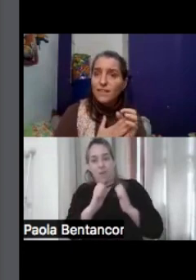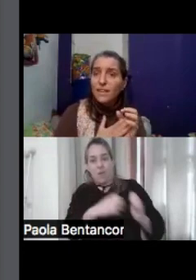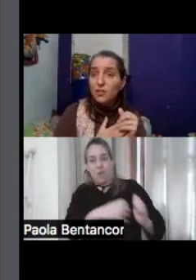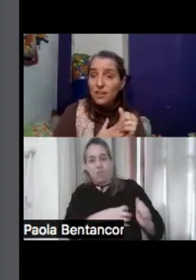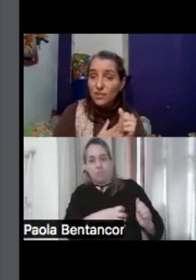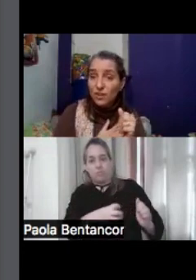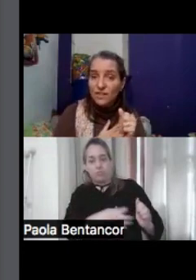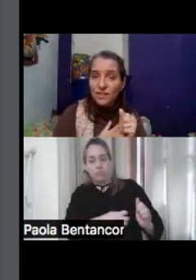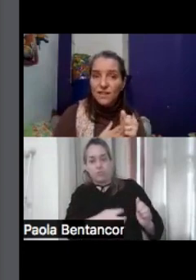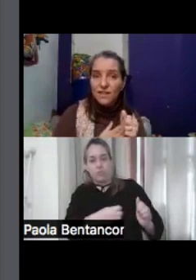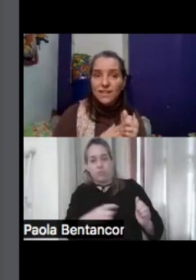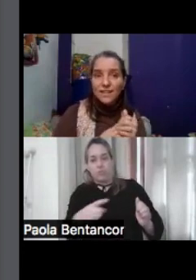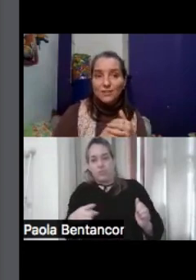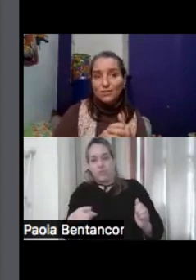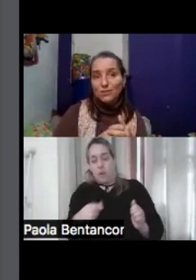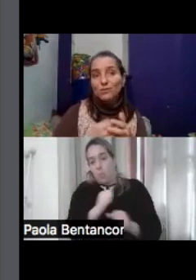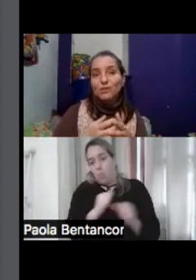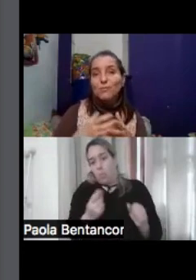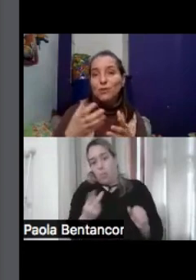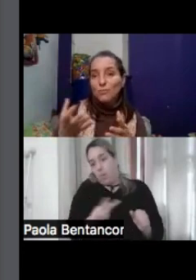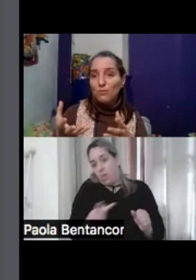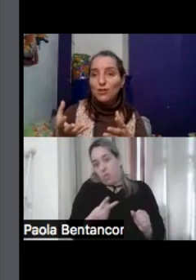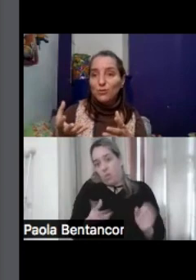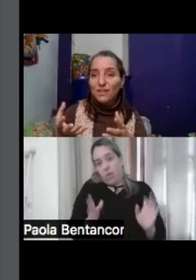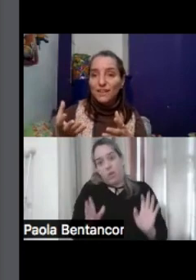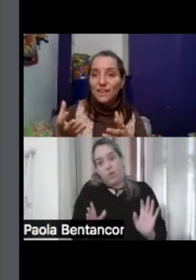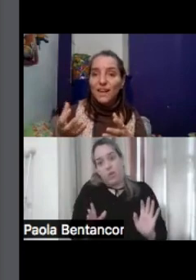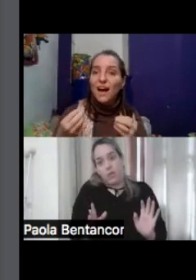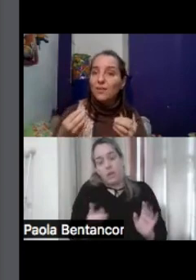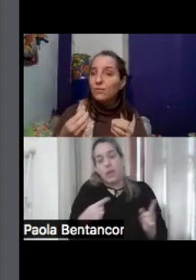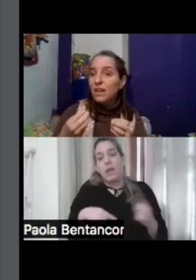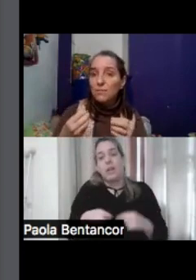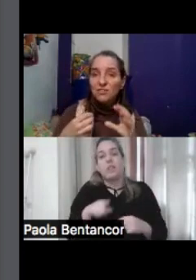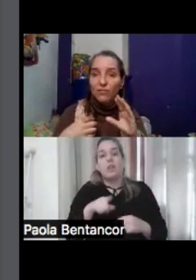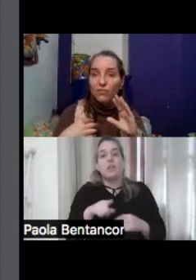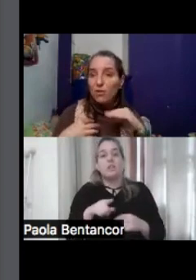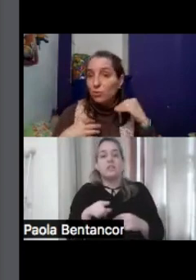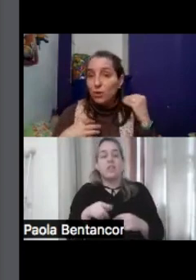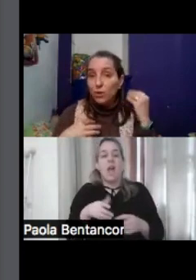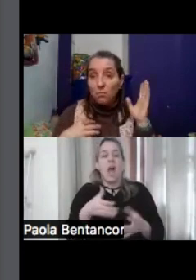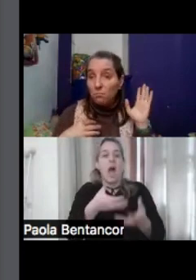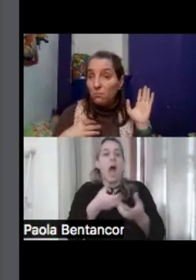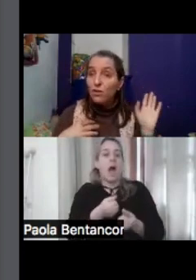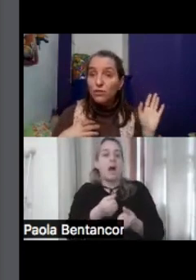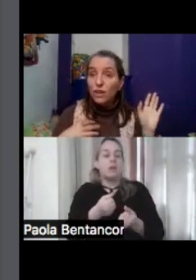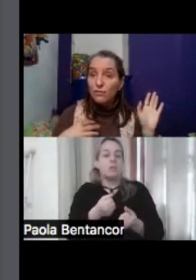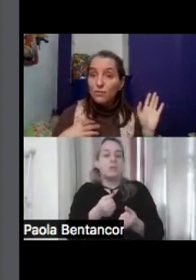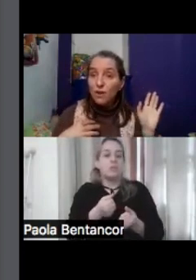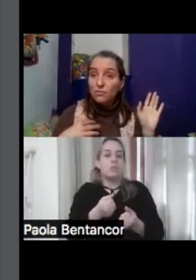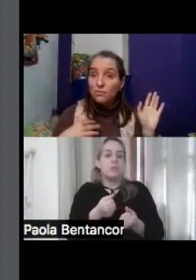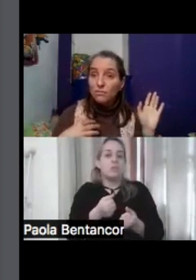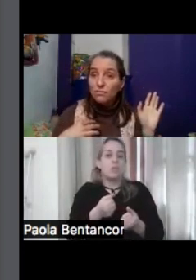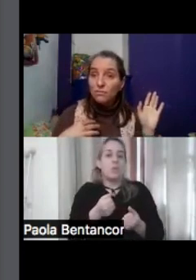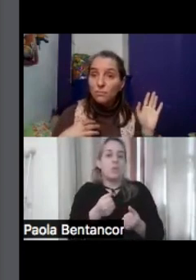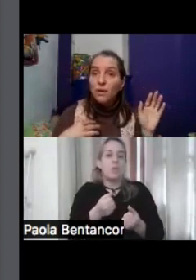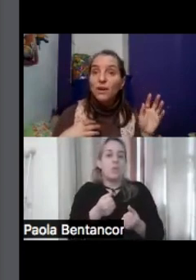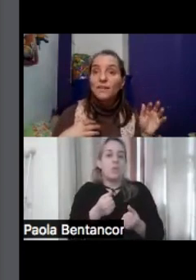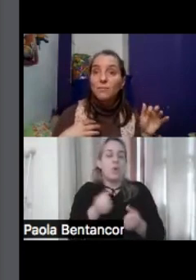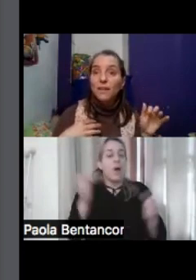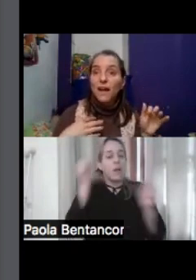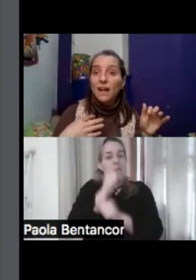técnicas y en ocasiones nosotros usamos como una ayuda técnica algún elemento que fue construido con otra